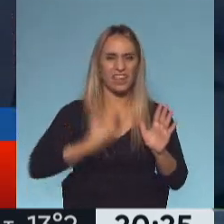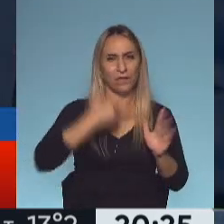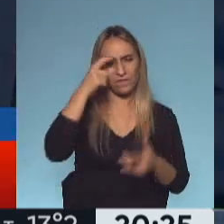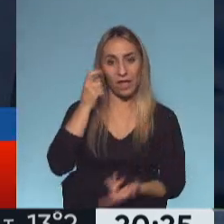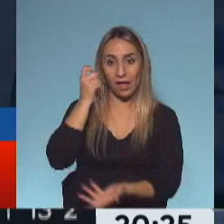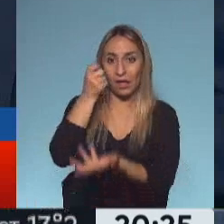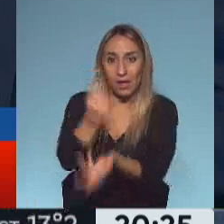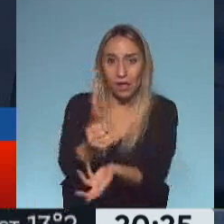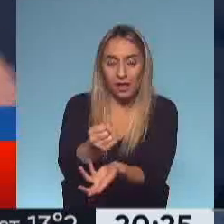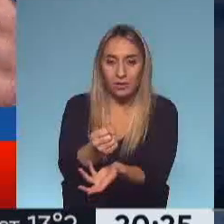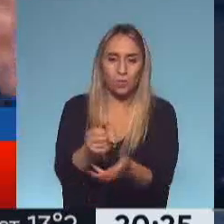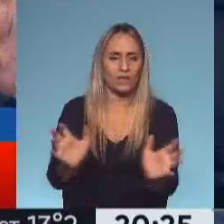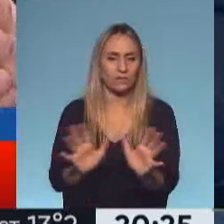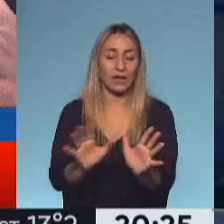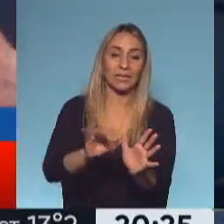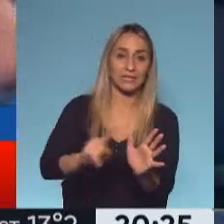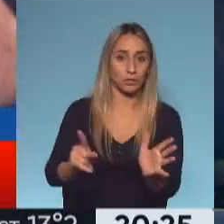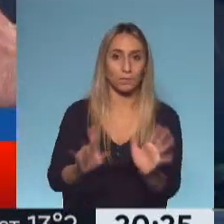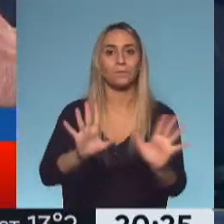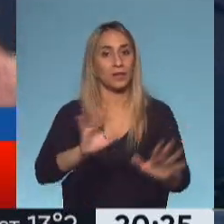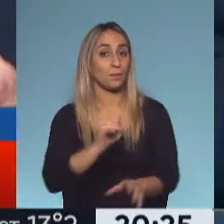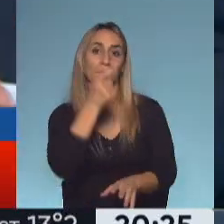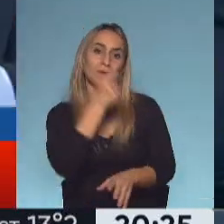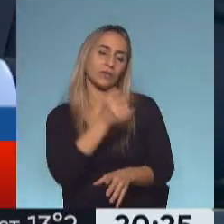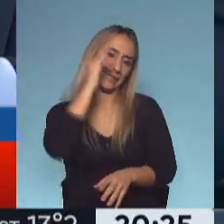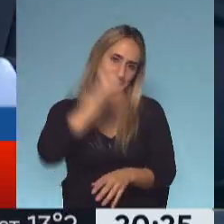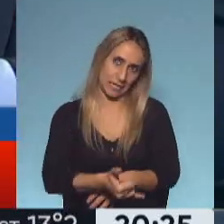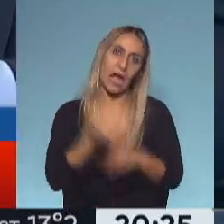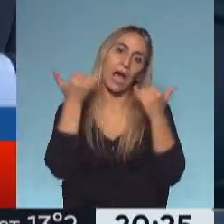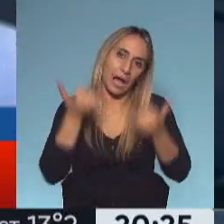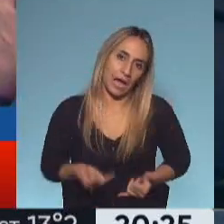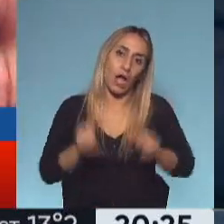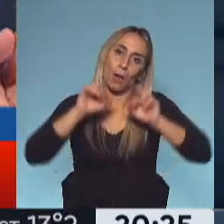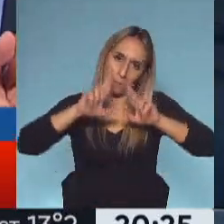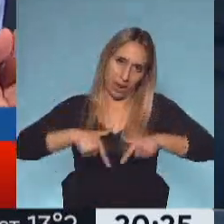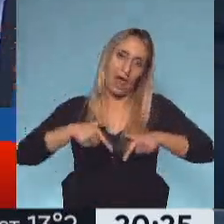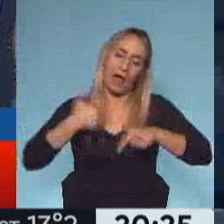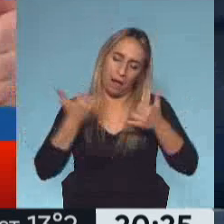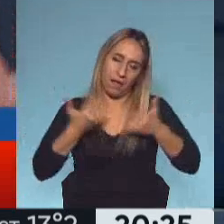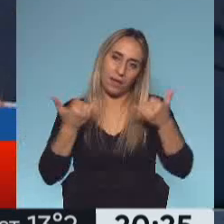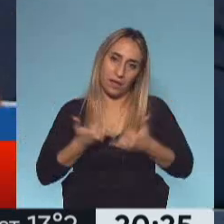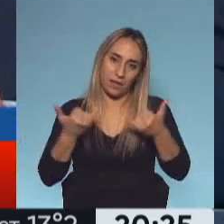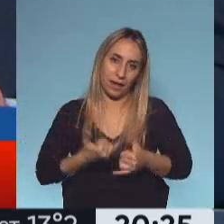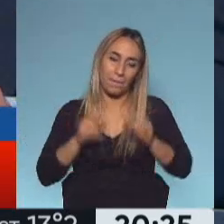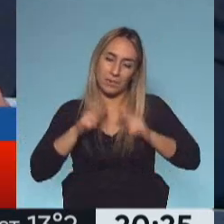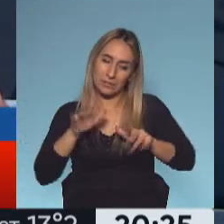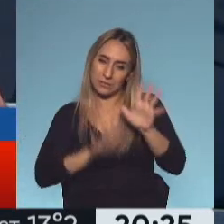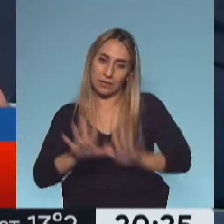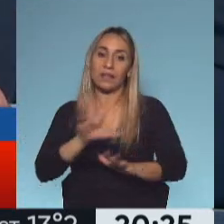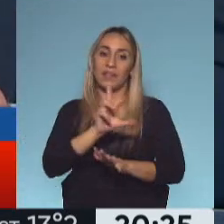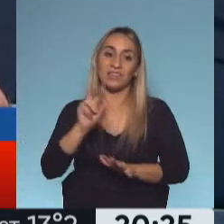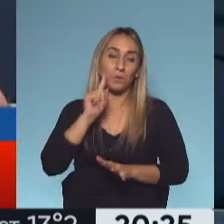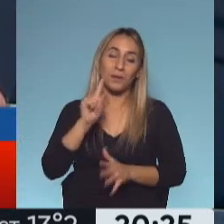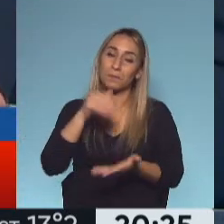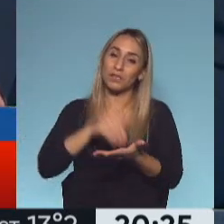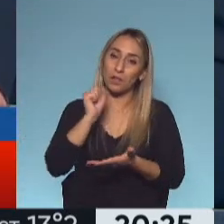ser claros, la primera respuesta es sí, tenemos un paquete de ayuda respecto a la pandemia. Se anunció, son 300.000 millones de